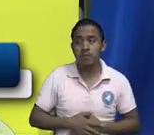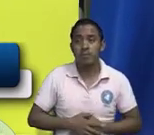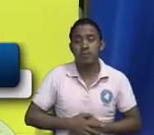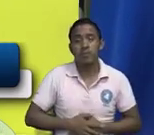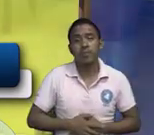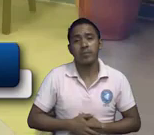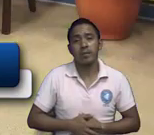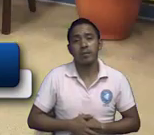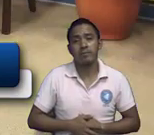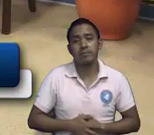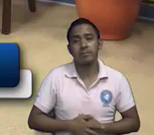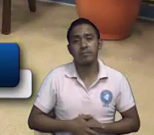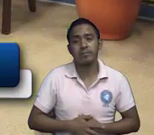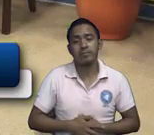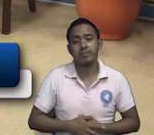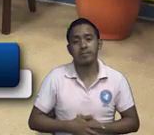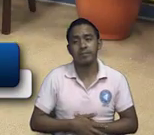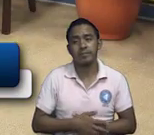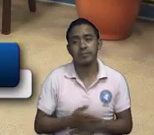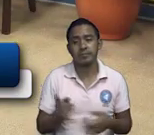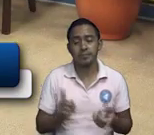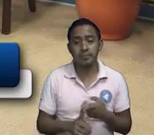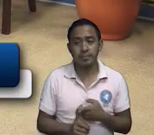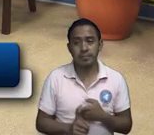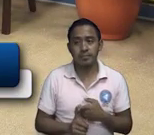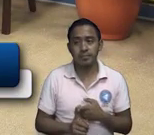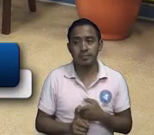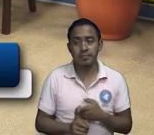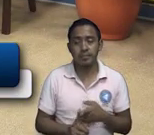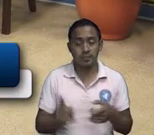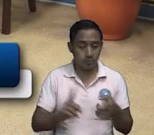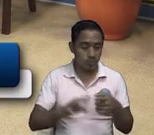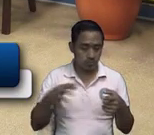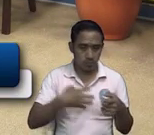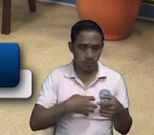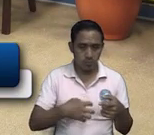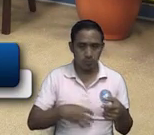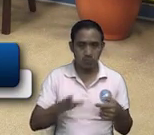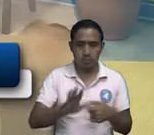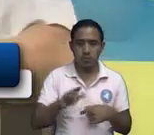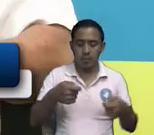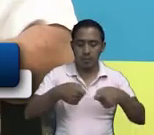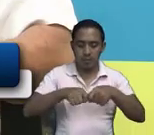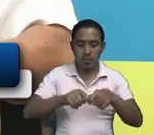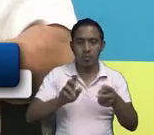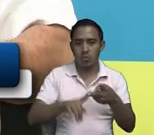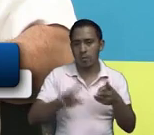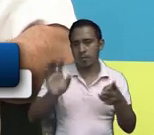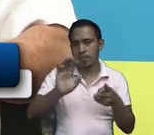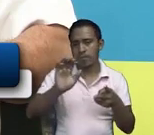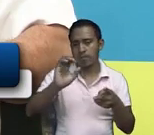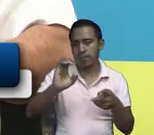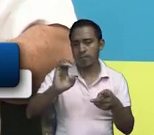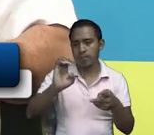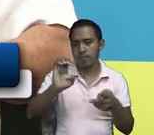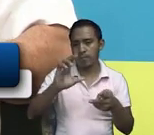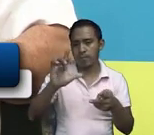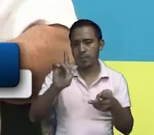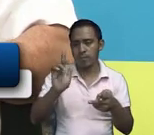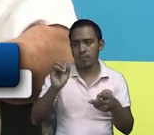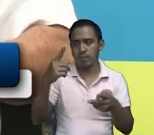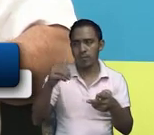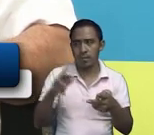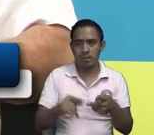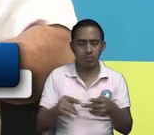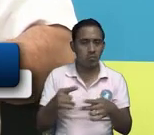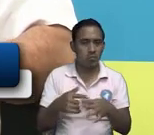normalmente causar? Aparte de los ectoparásitos, los piojos y todo esto que pueden conllevar los conejos,